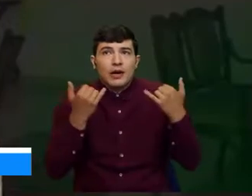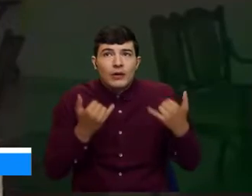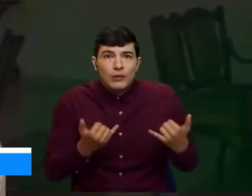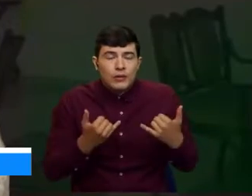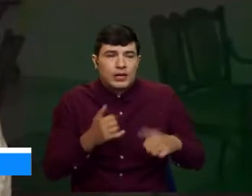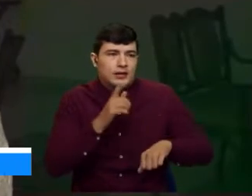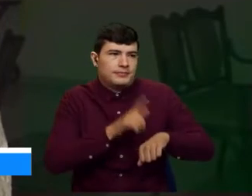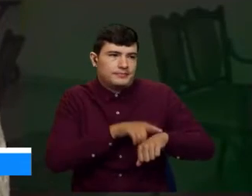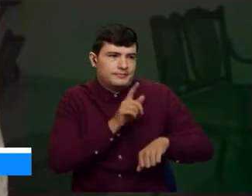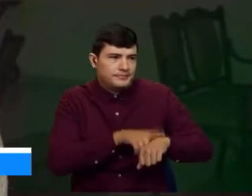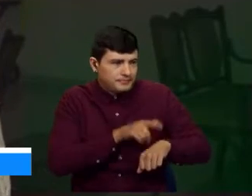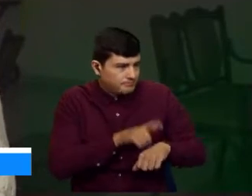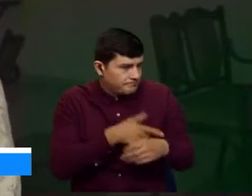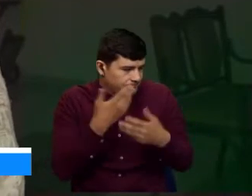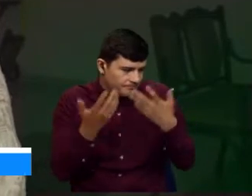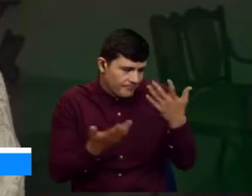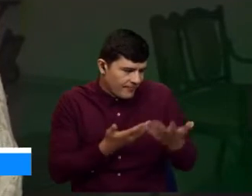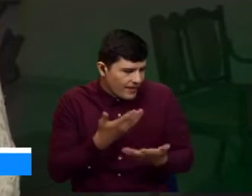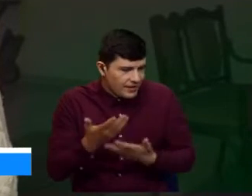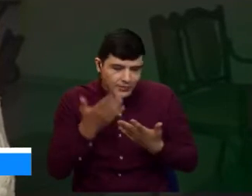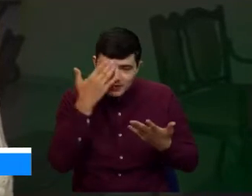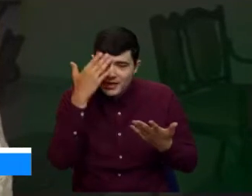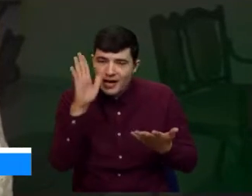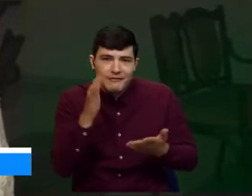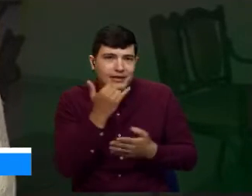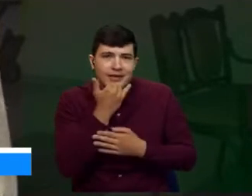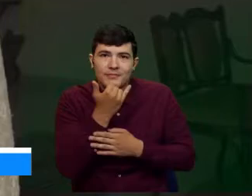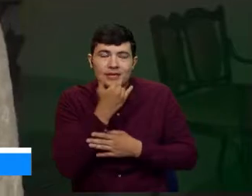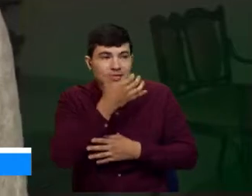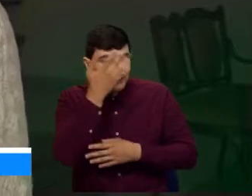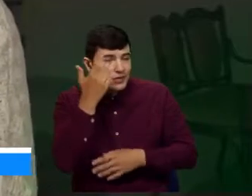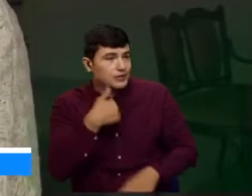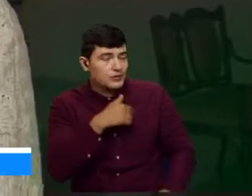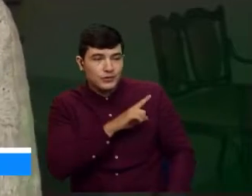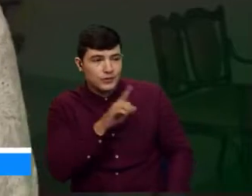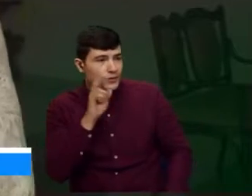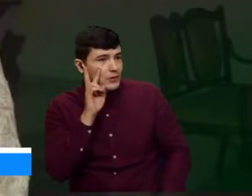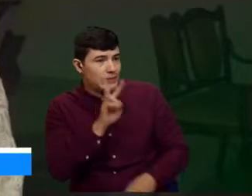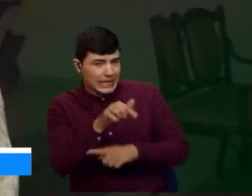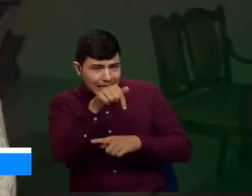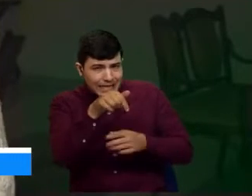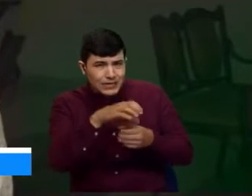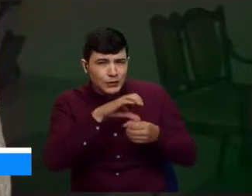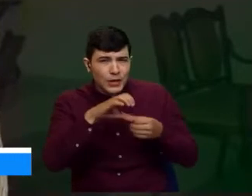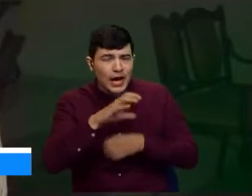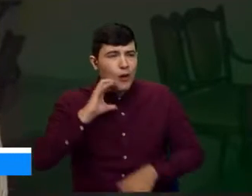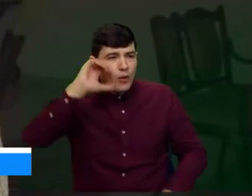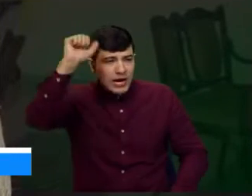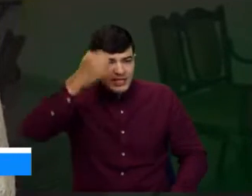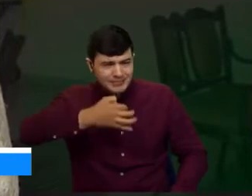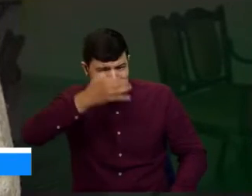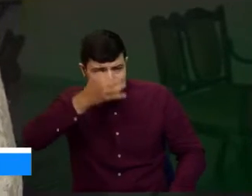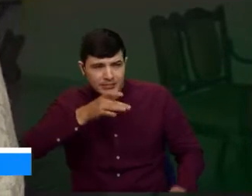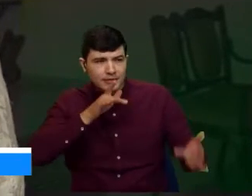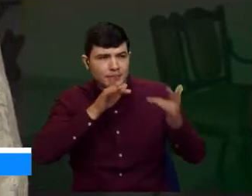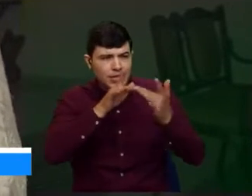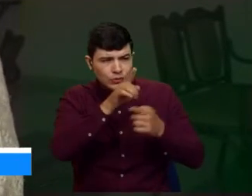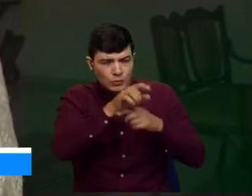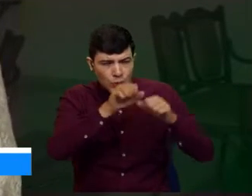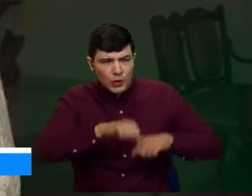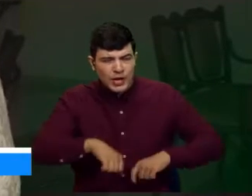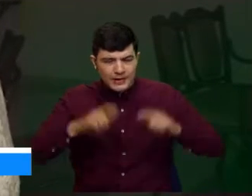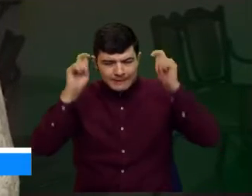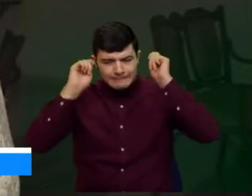un periodo de más incertidumbre, puesto que yo no veo personas adecuadas en estos momentos de la administración para que